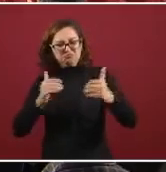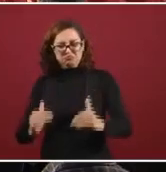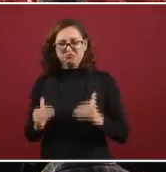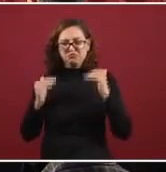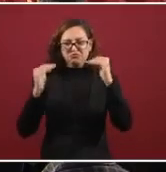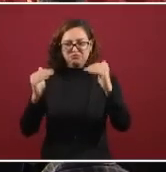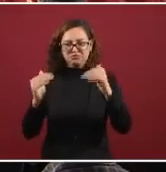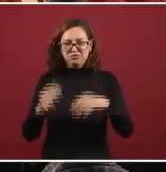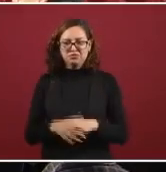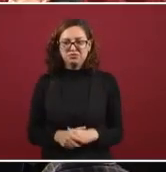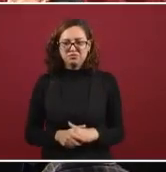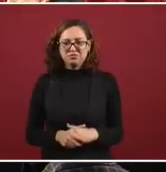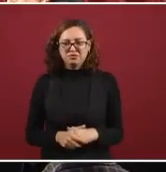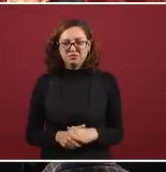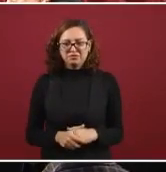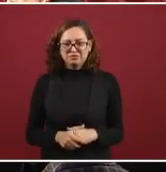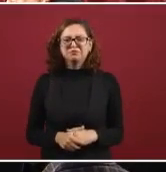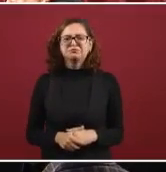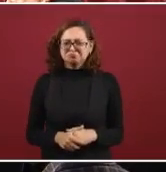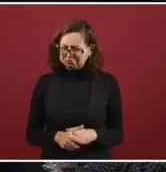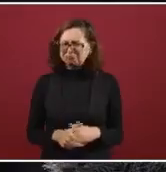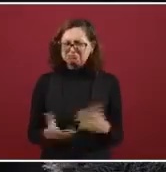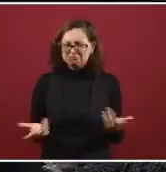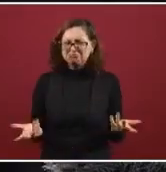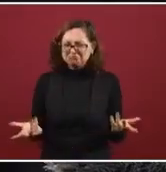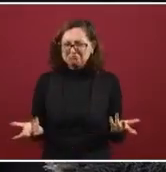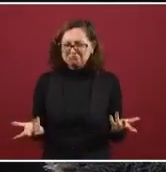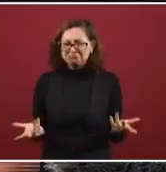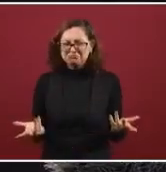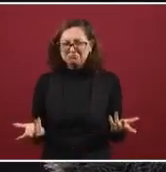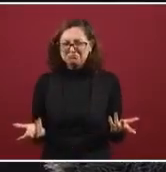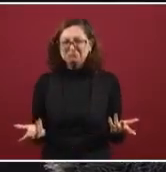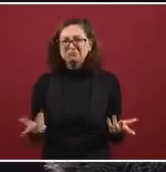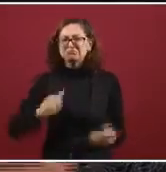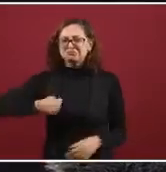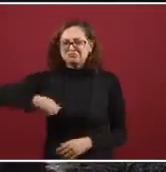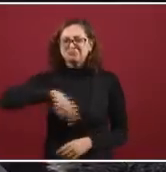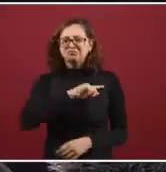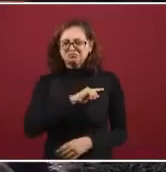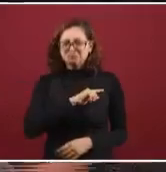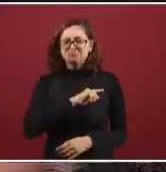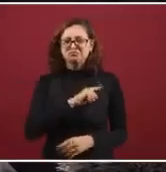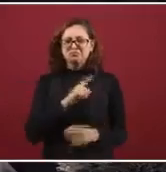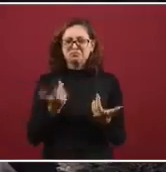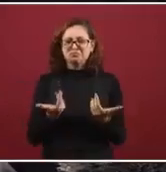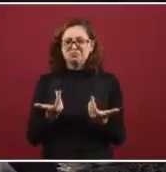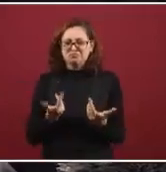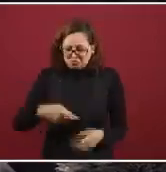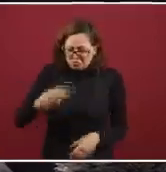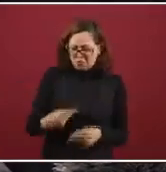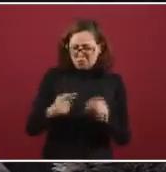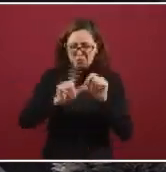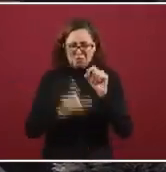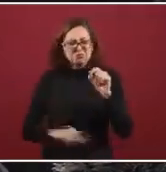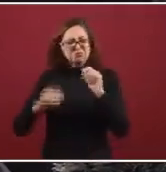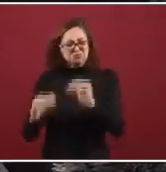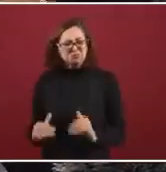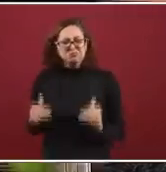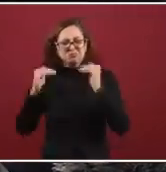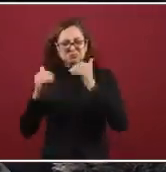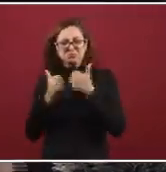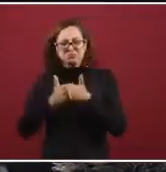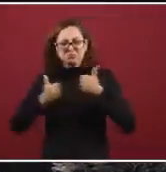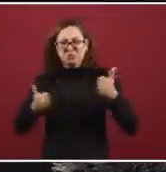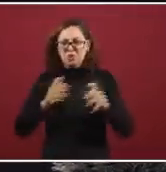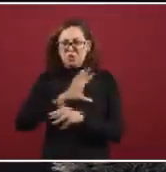¿En qué? Sí, ¿dónde entra el guardar, preservar, cuidar la soberanía nacional en